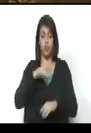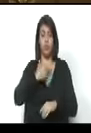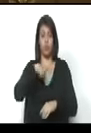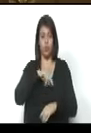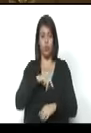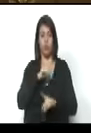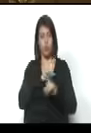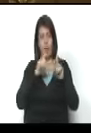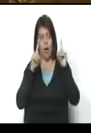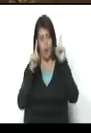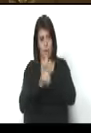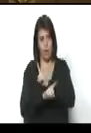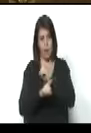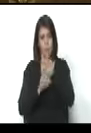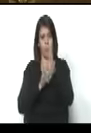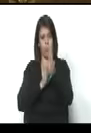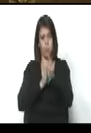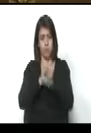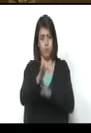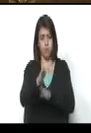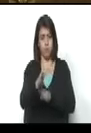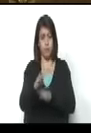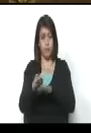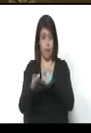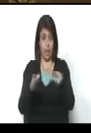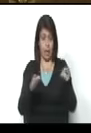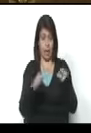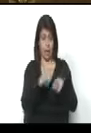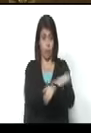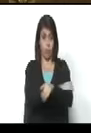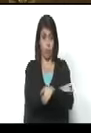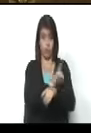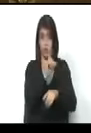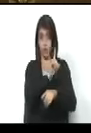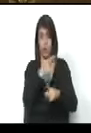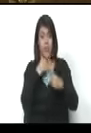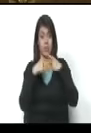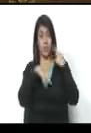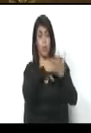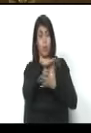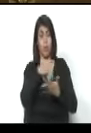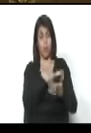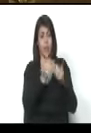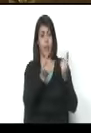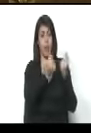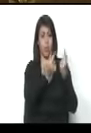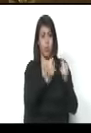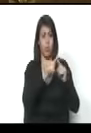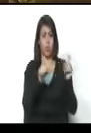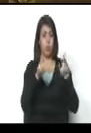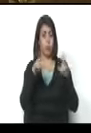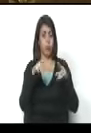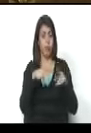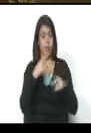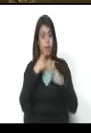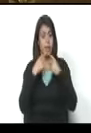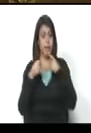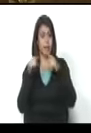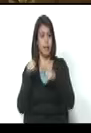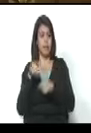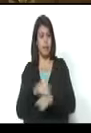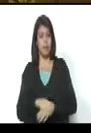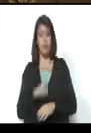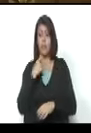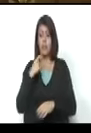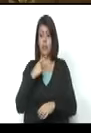las rectificamos y avanzamos, ellos no. Ellos hablan de crisis económica, pero jamás nos sacan a nosotros,